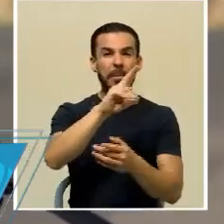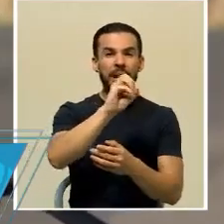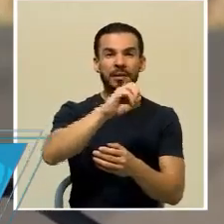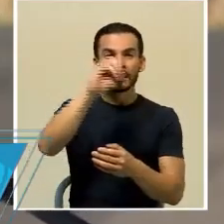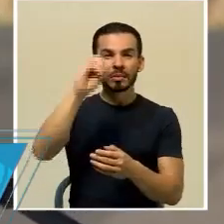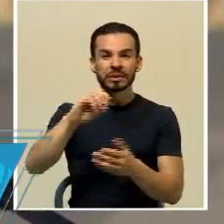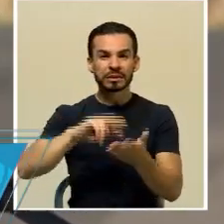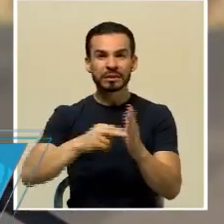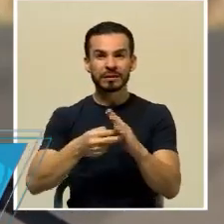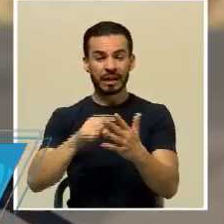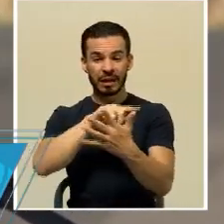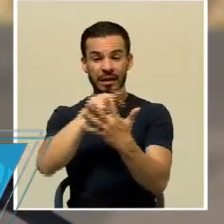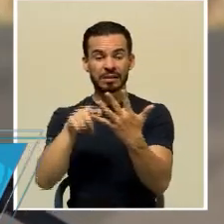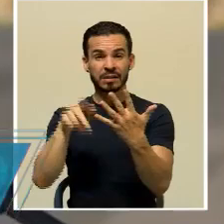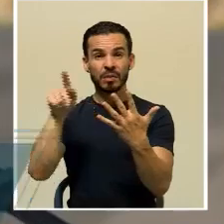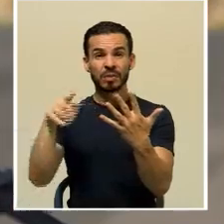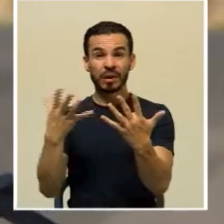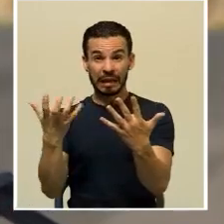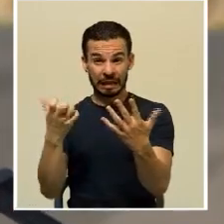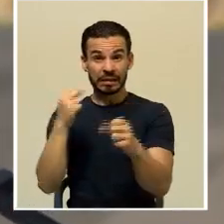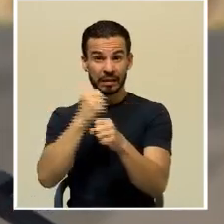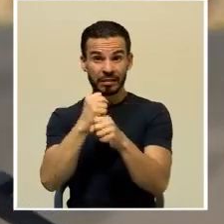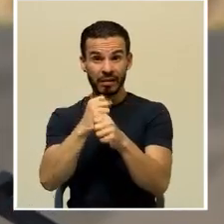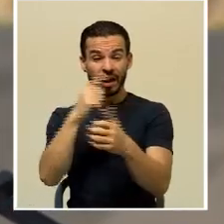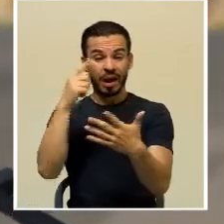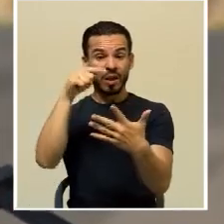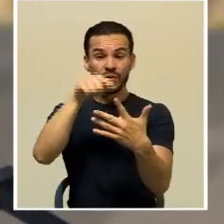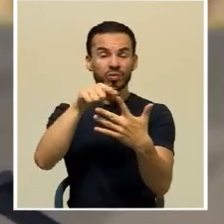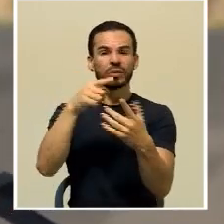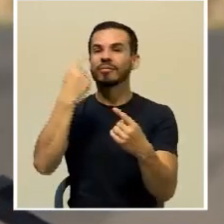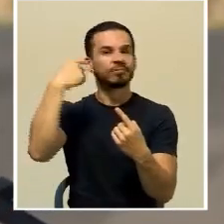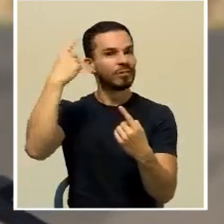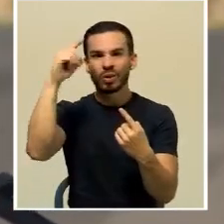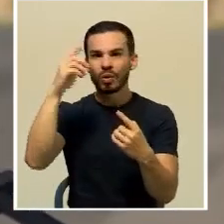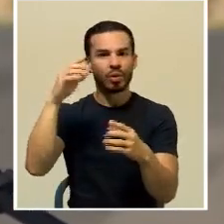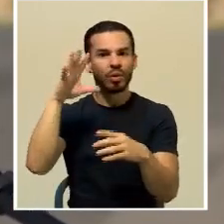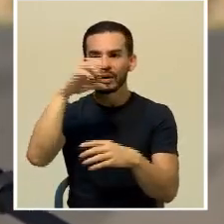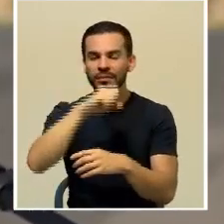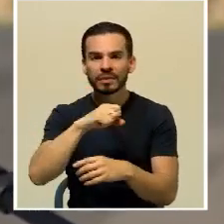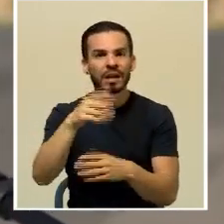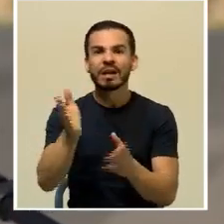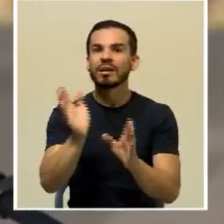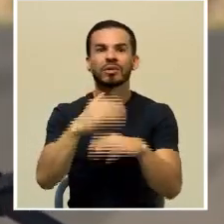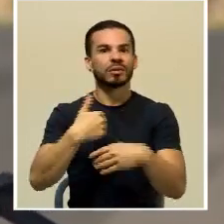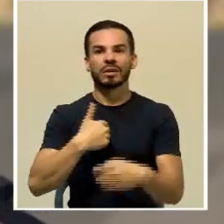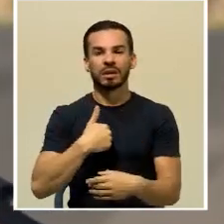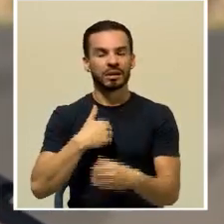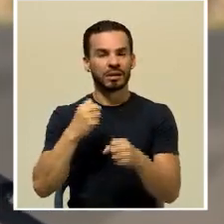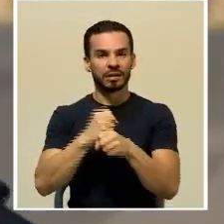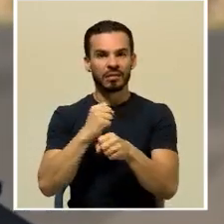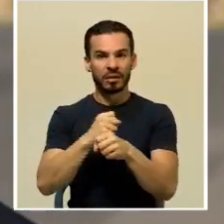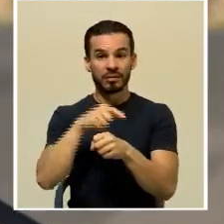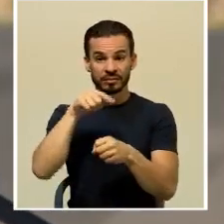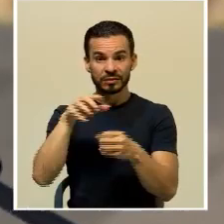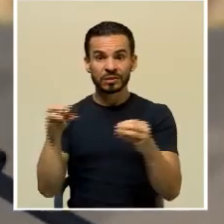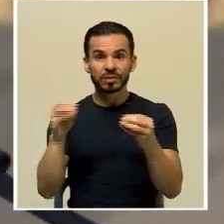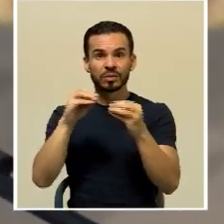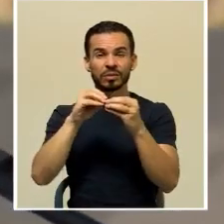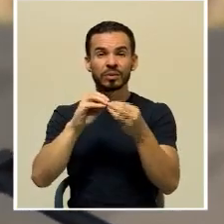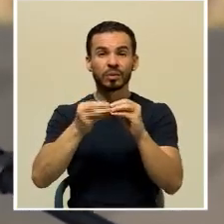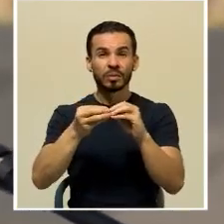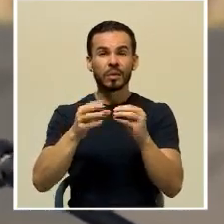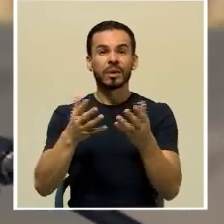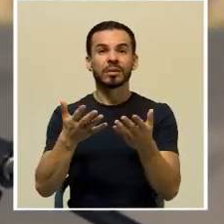significa que de cada 5 personas que quieren empleo, hay una persona que no lo logra conseguir, que está desempleado. A esos números se ponen un